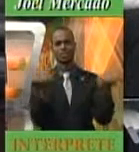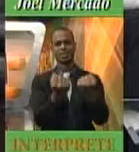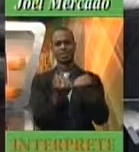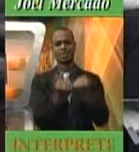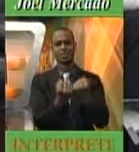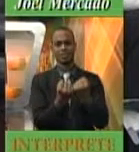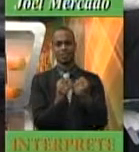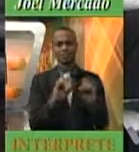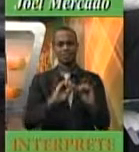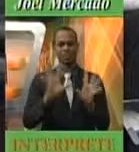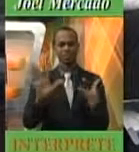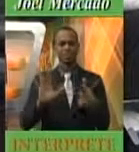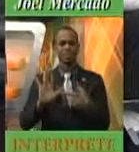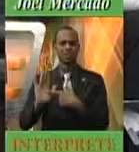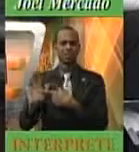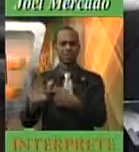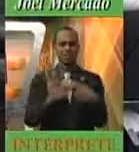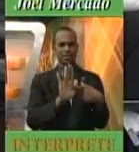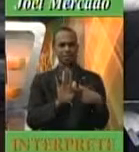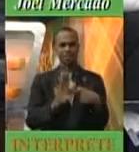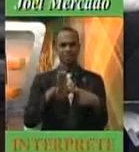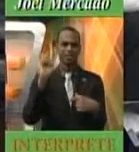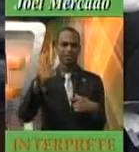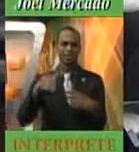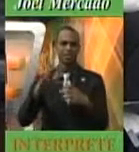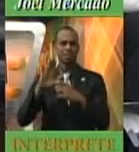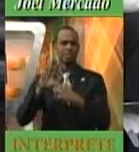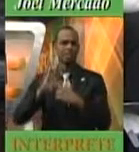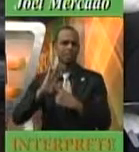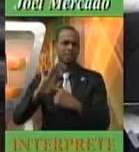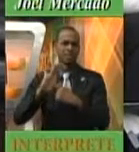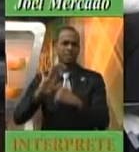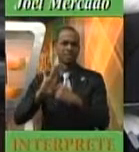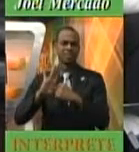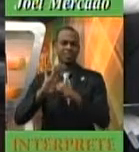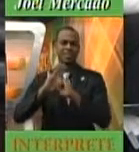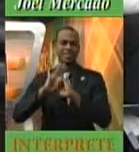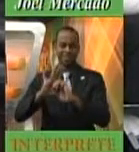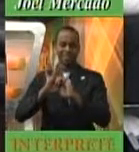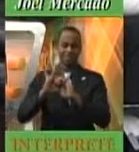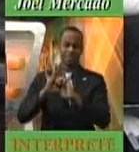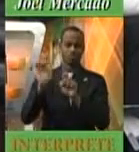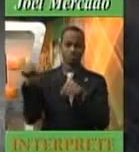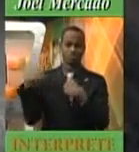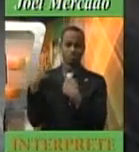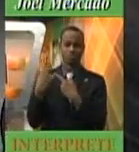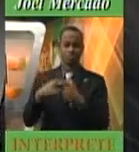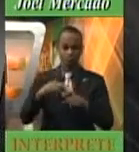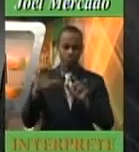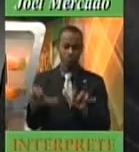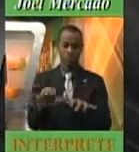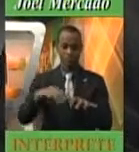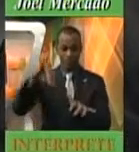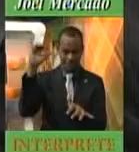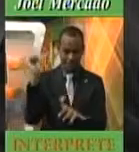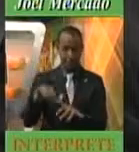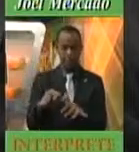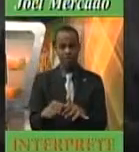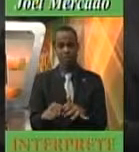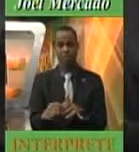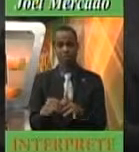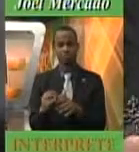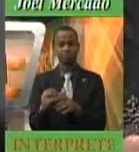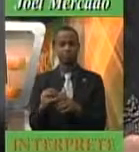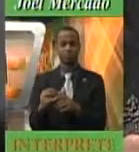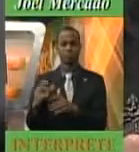se refleja en esos ejemplos lo que hemos reproducido por siglos. Eso somos, esa tara la